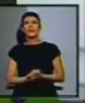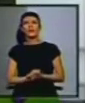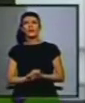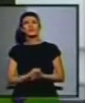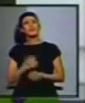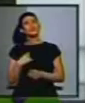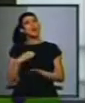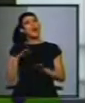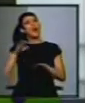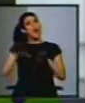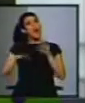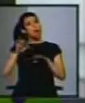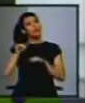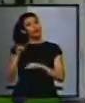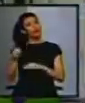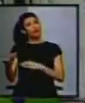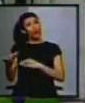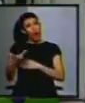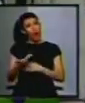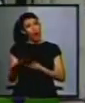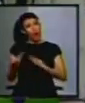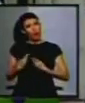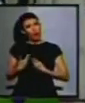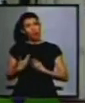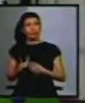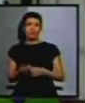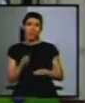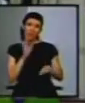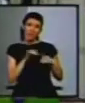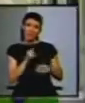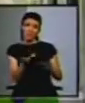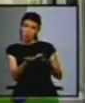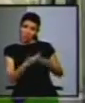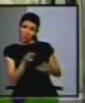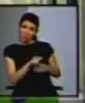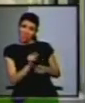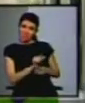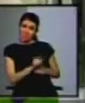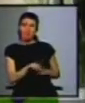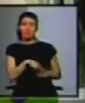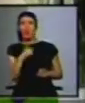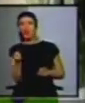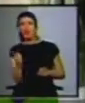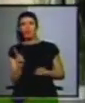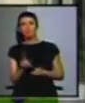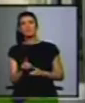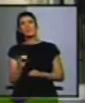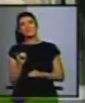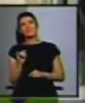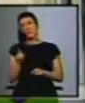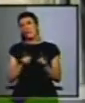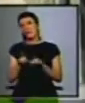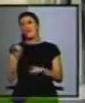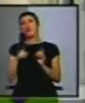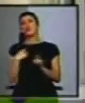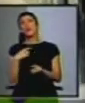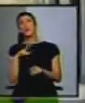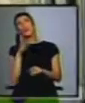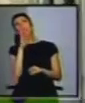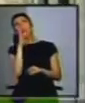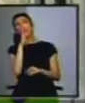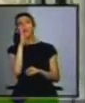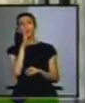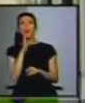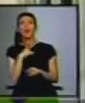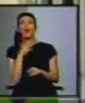¿Será alguna? Sí, a mí me los han ofrecido. A veces, pero otras veces no. Sí, depende. Hay algunos como que se hacen los lesos de las órdenes a lo mejor y lo